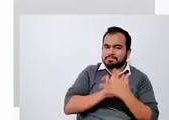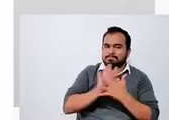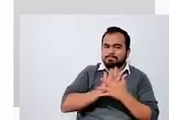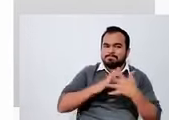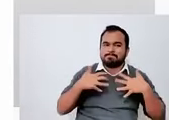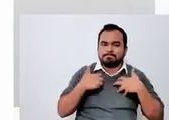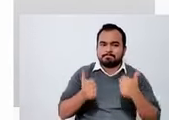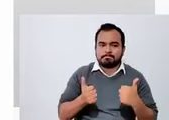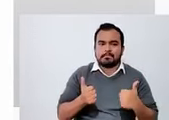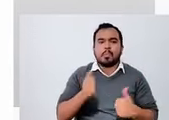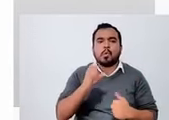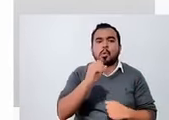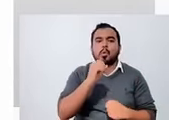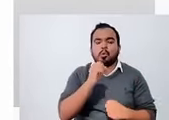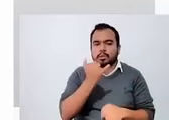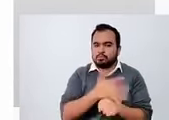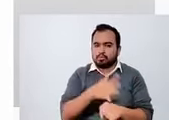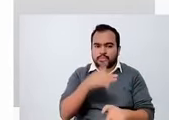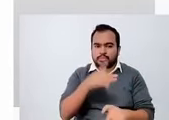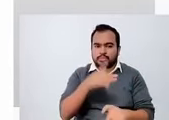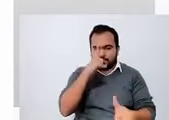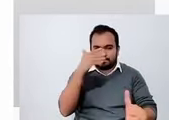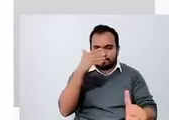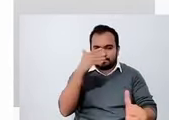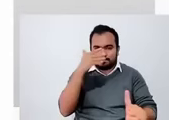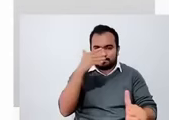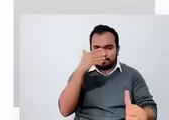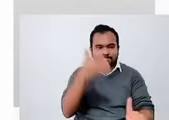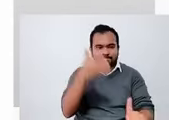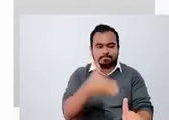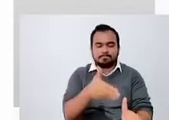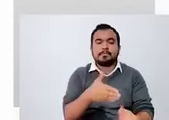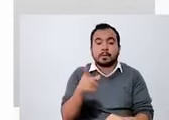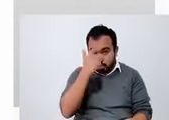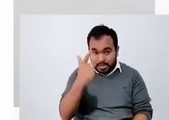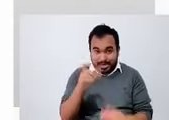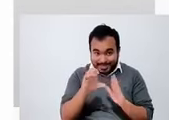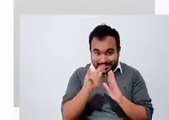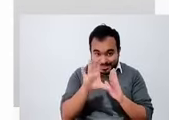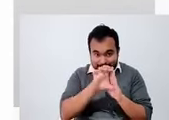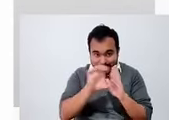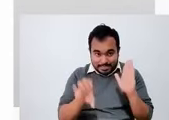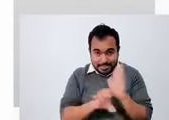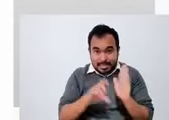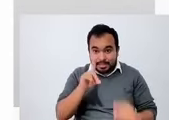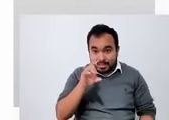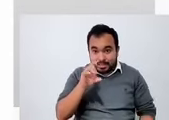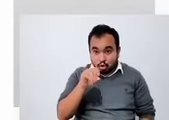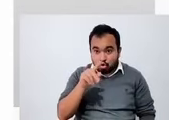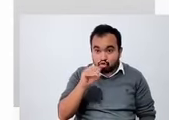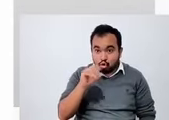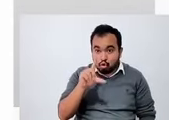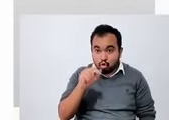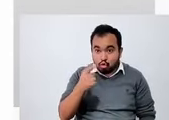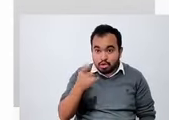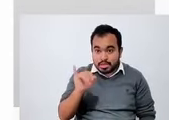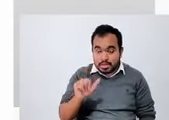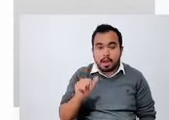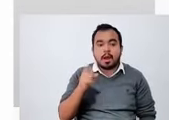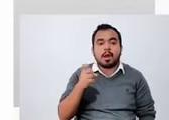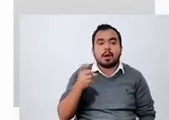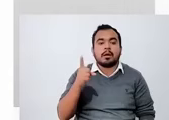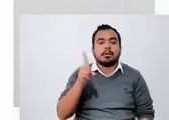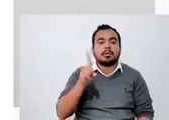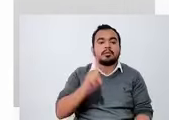que es una teoría deontológica sin merecimiento. Me centraré en esto segundo. ¿Puede haber deontología sin merecimiento? ¿Puede haber cosas